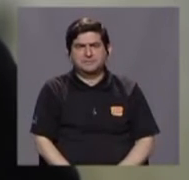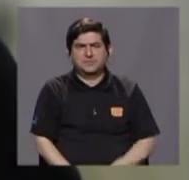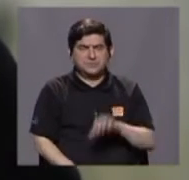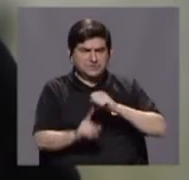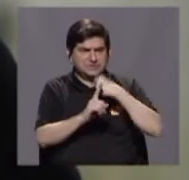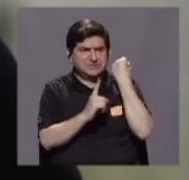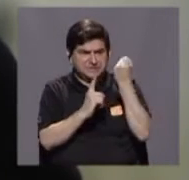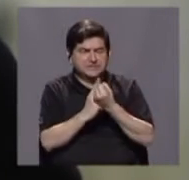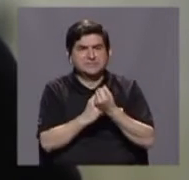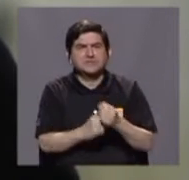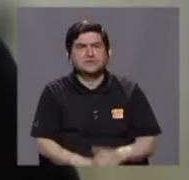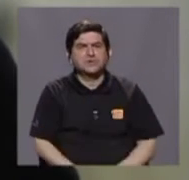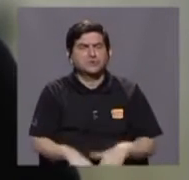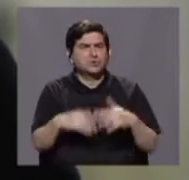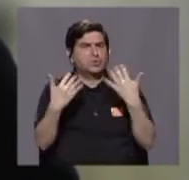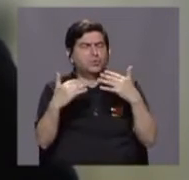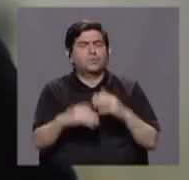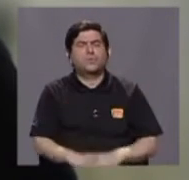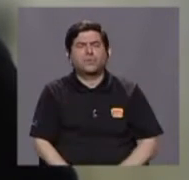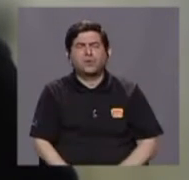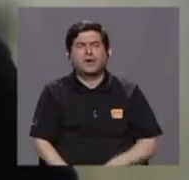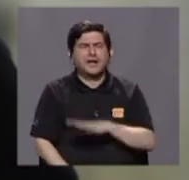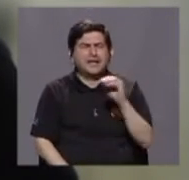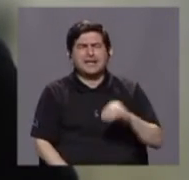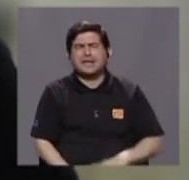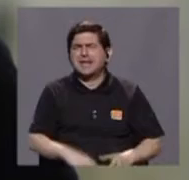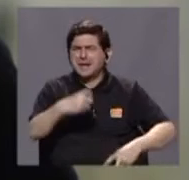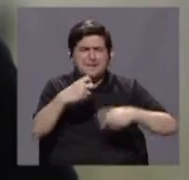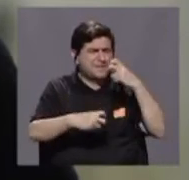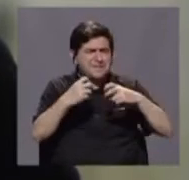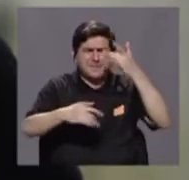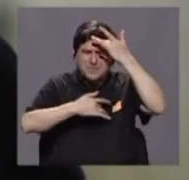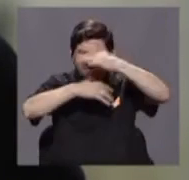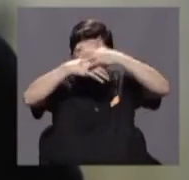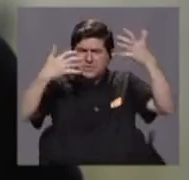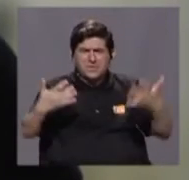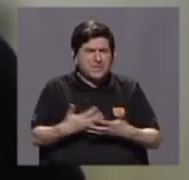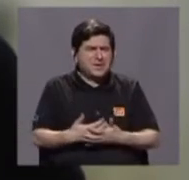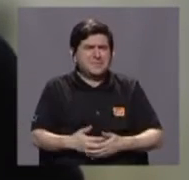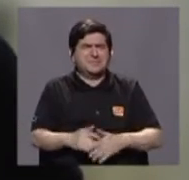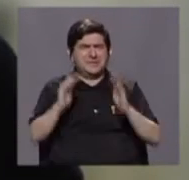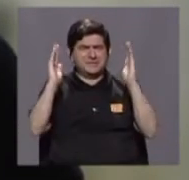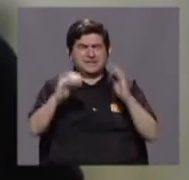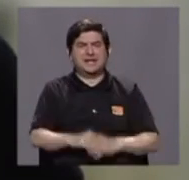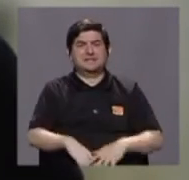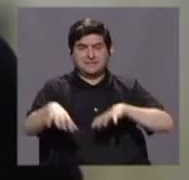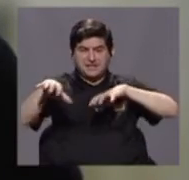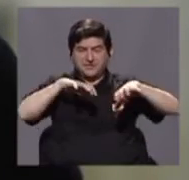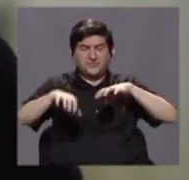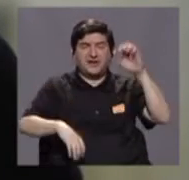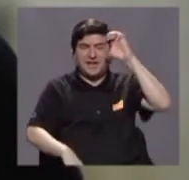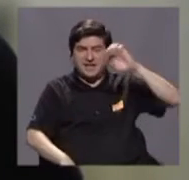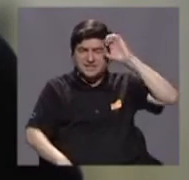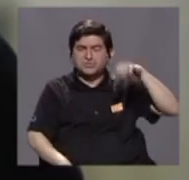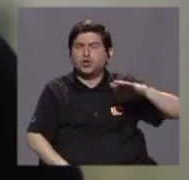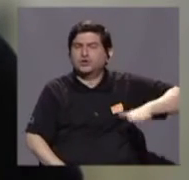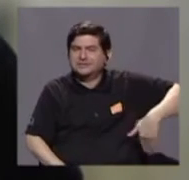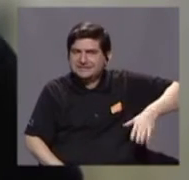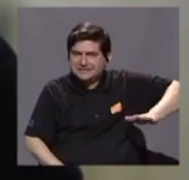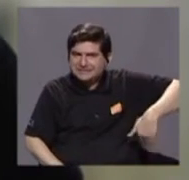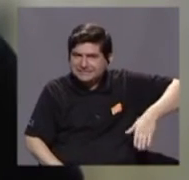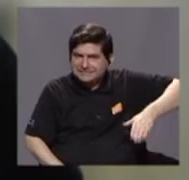esta es la cifra. Tanto los desastres de la pandemia han sido muy altos, la reacción europea ha sido tardía